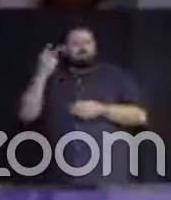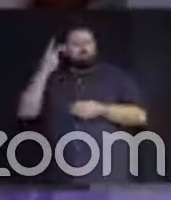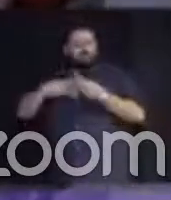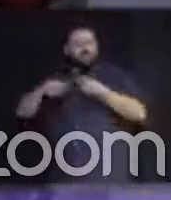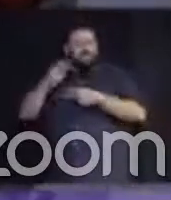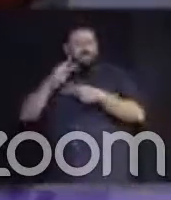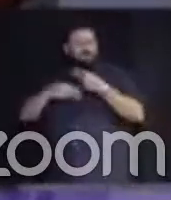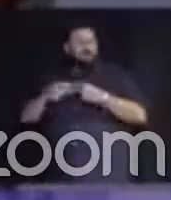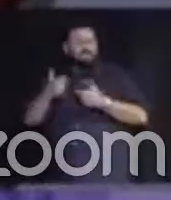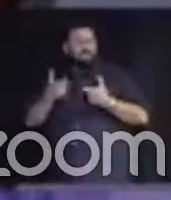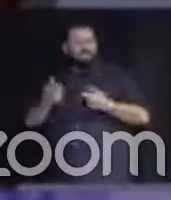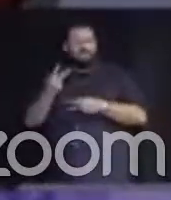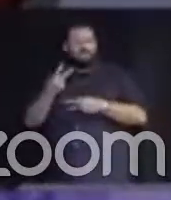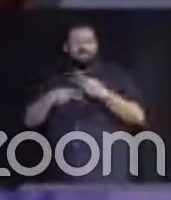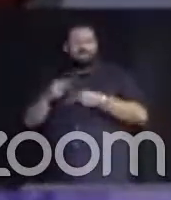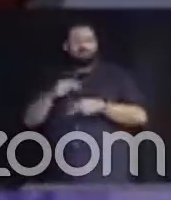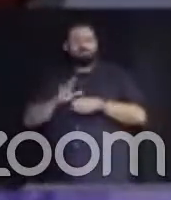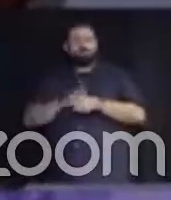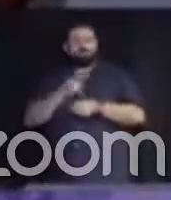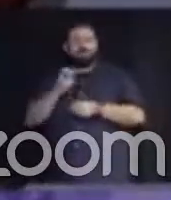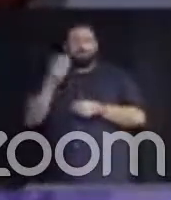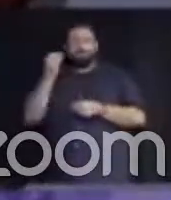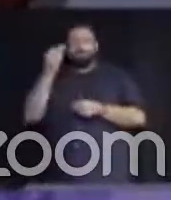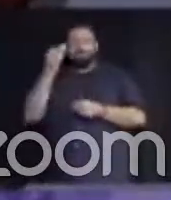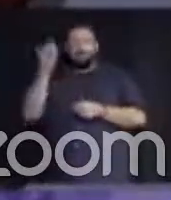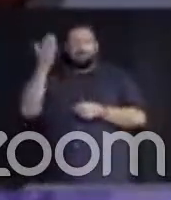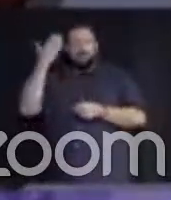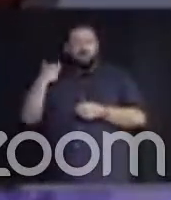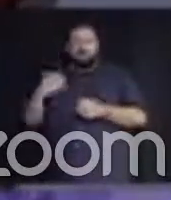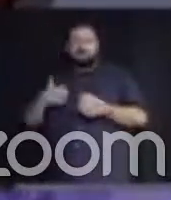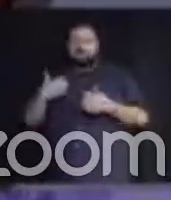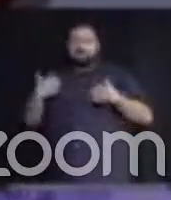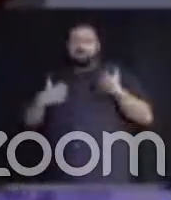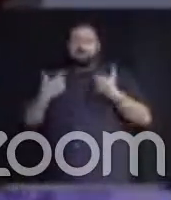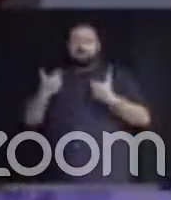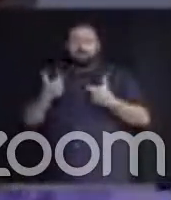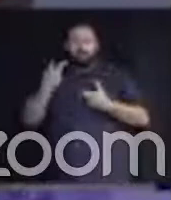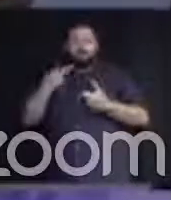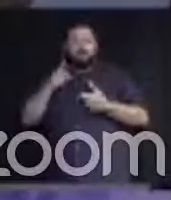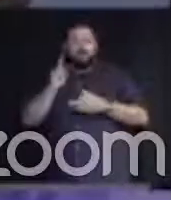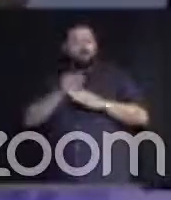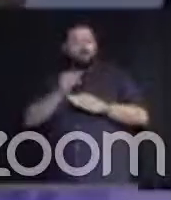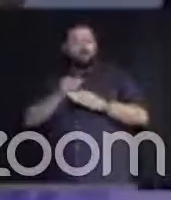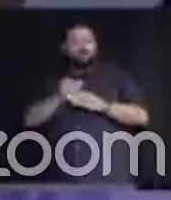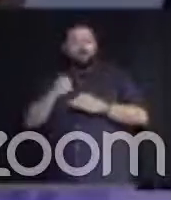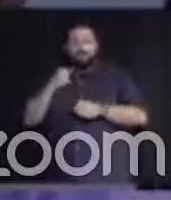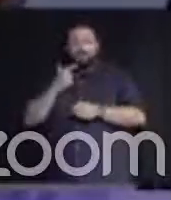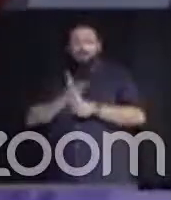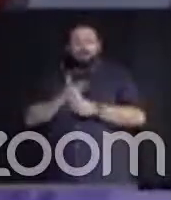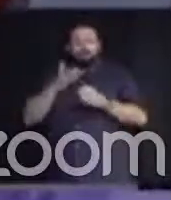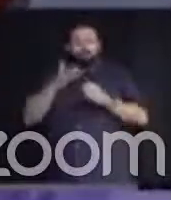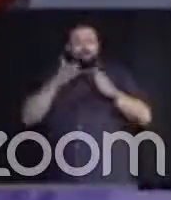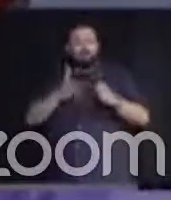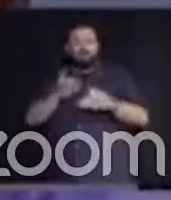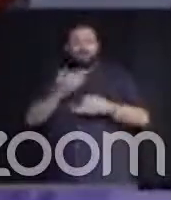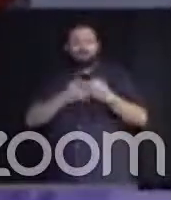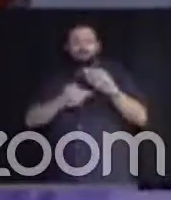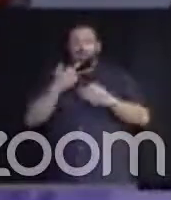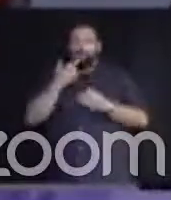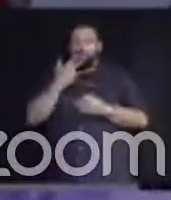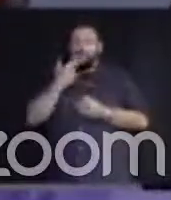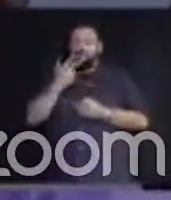sigue, ¿no? Por mucho tiempo yo estaba muy peleado con el dinero y no me di cuenta. Me enfocaba mucho